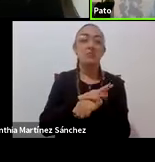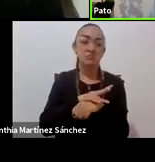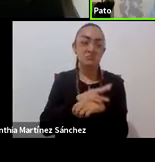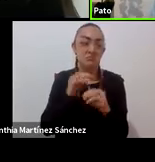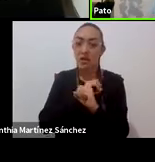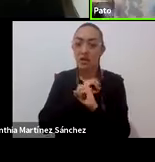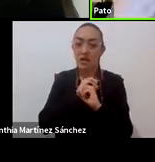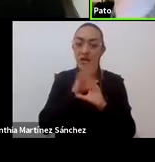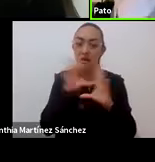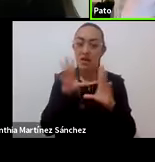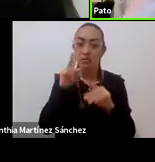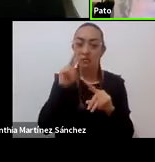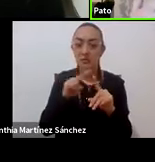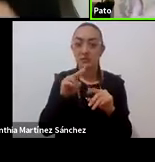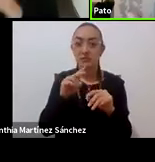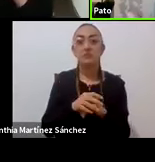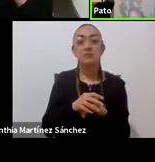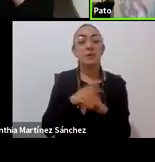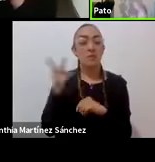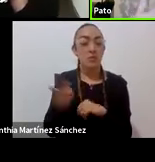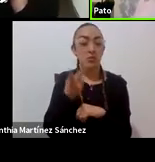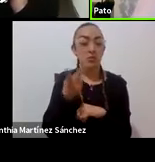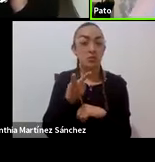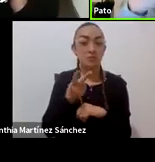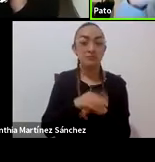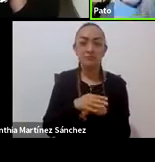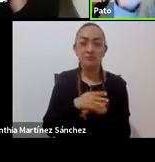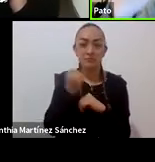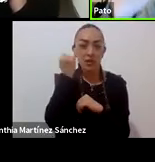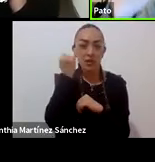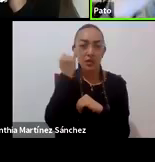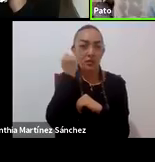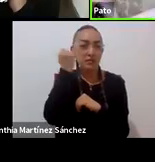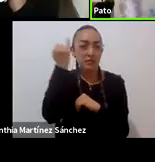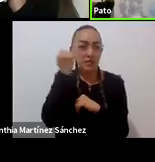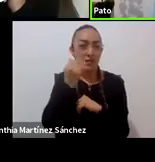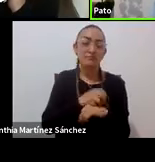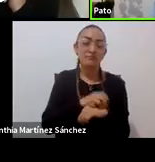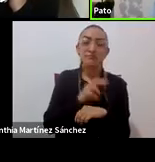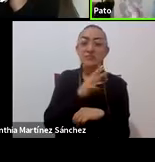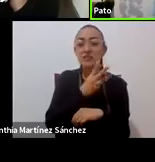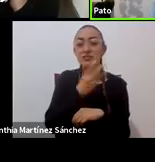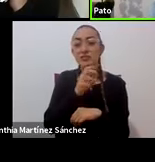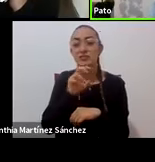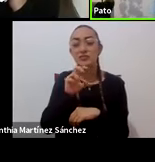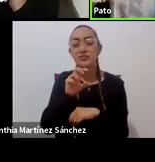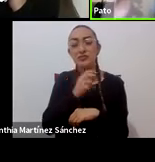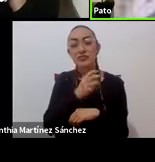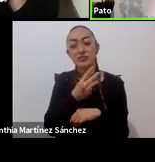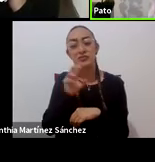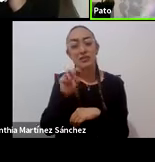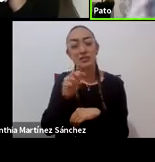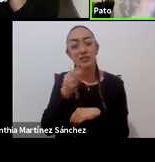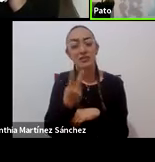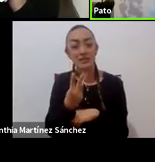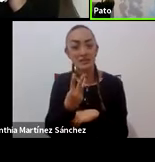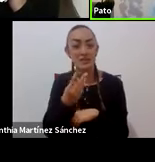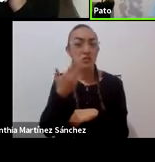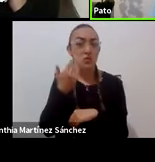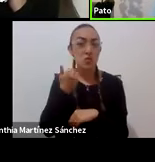los barrios si no existiera la 333, si no existiera pilares, si no existieran las